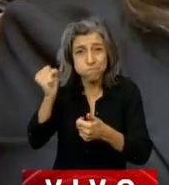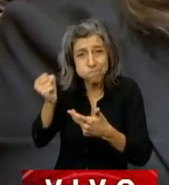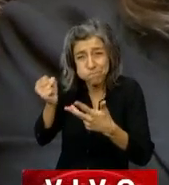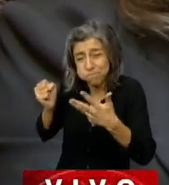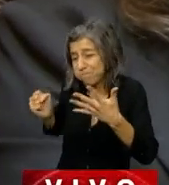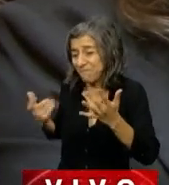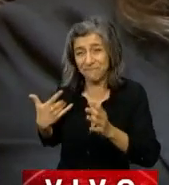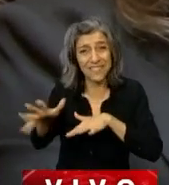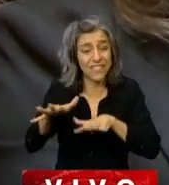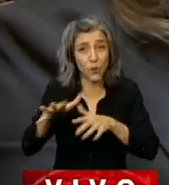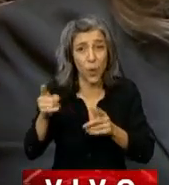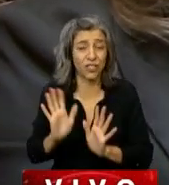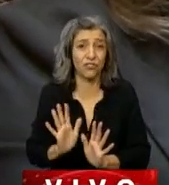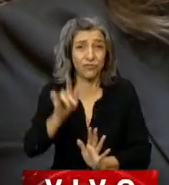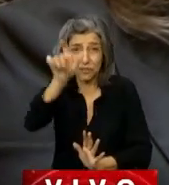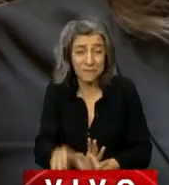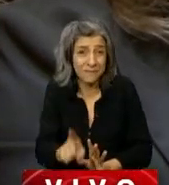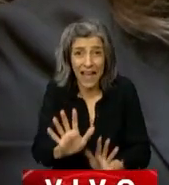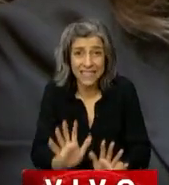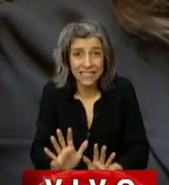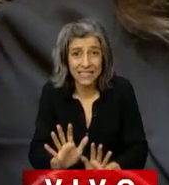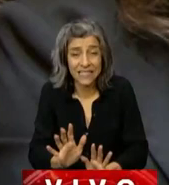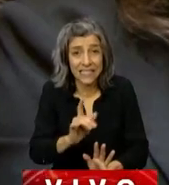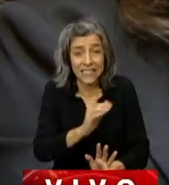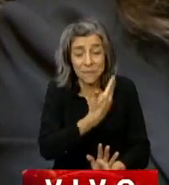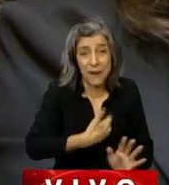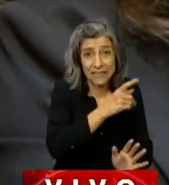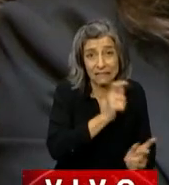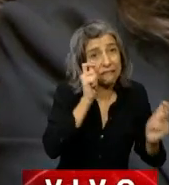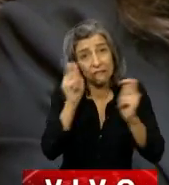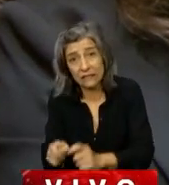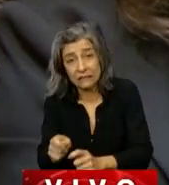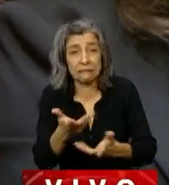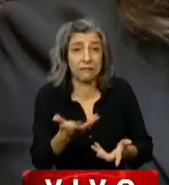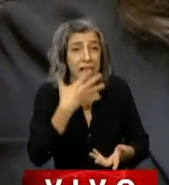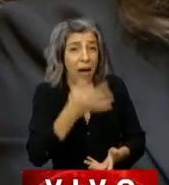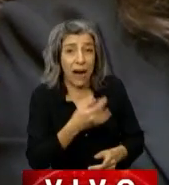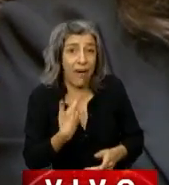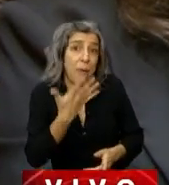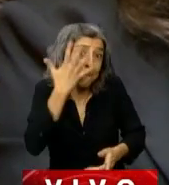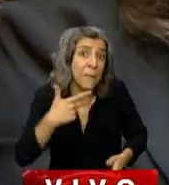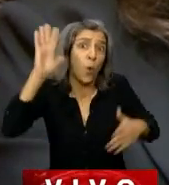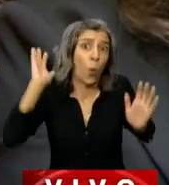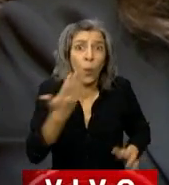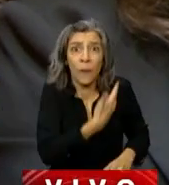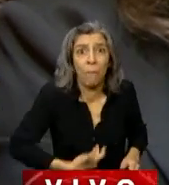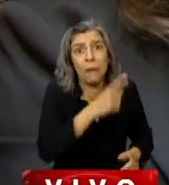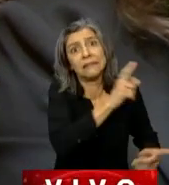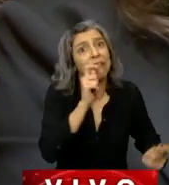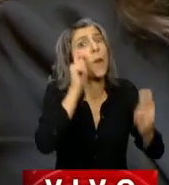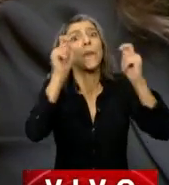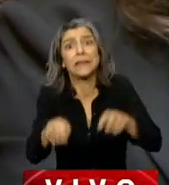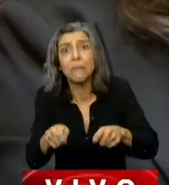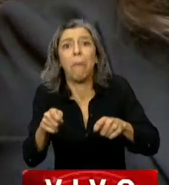presidente, además, quiero decirle como jujeño que me hubiera gustado que la visita del presidente hubiera sido